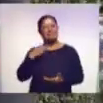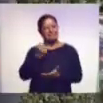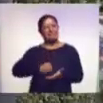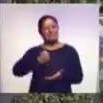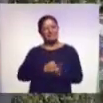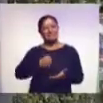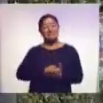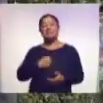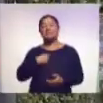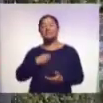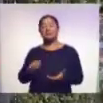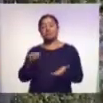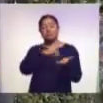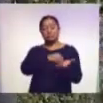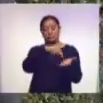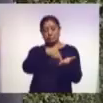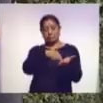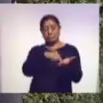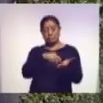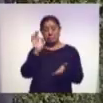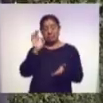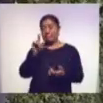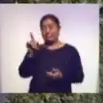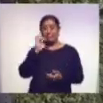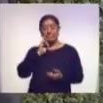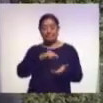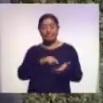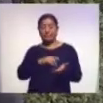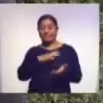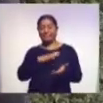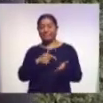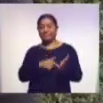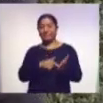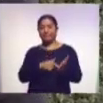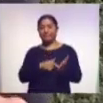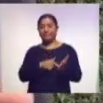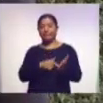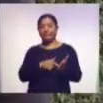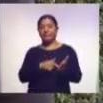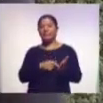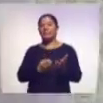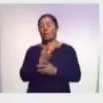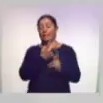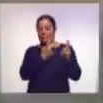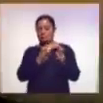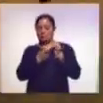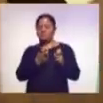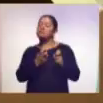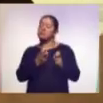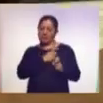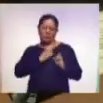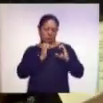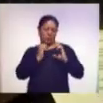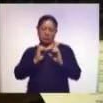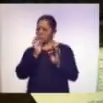les vamos a poner en la mano la posibilidad a una mujer que tenga una herramienta, que sí sea certera y eficaz. Por eso estamos cuidando los detalles. La